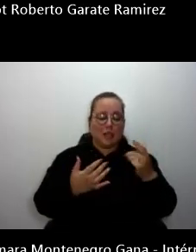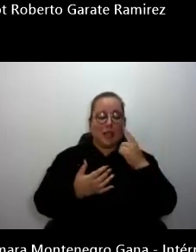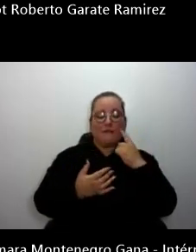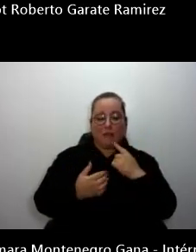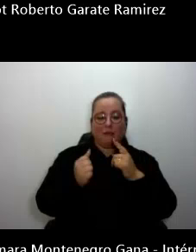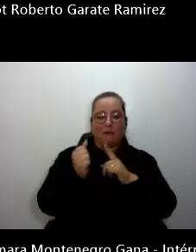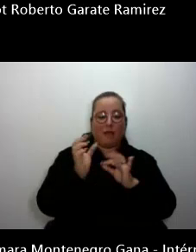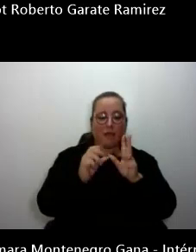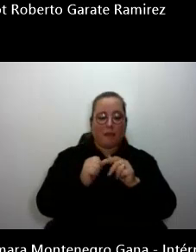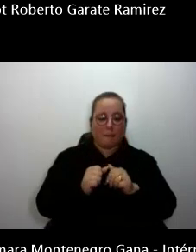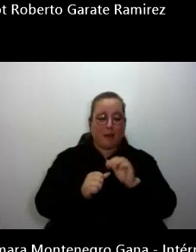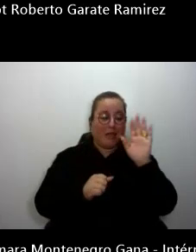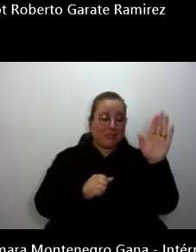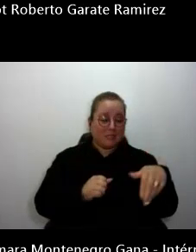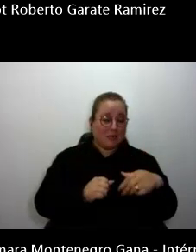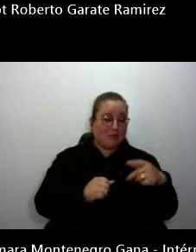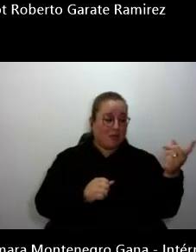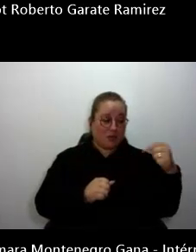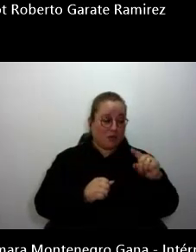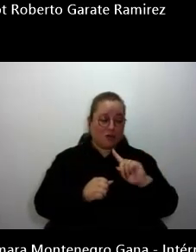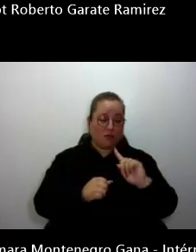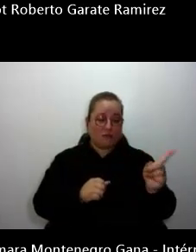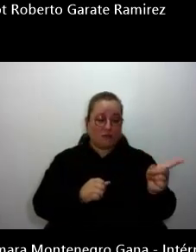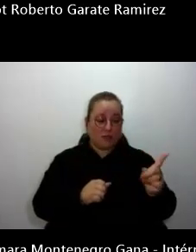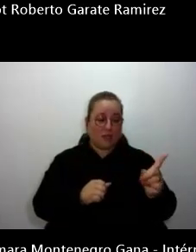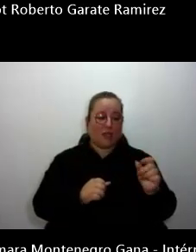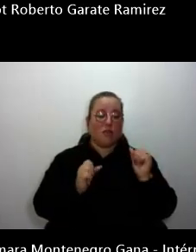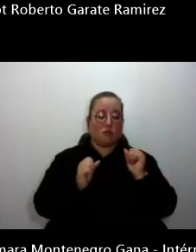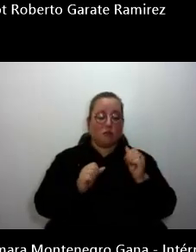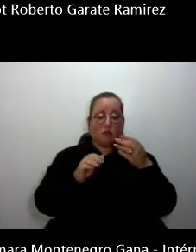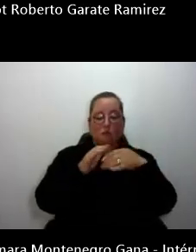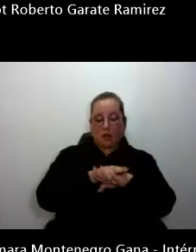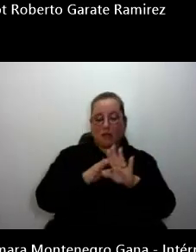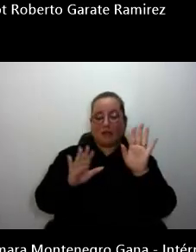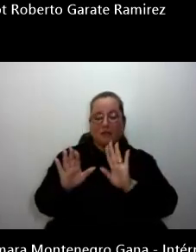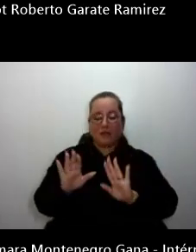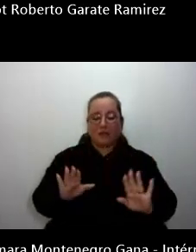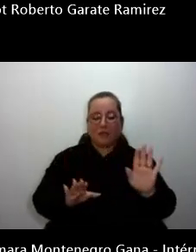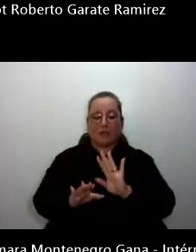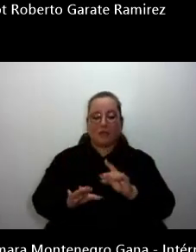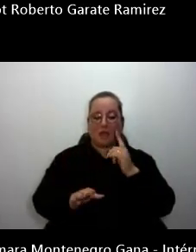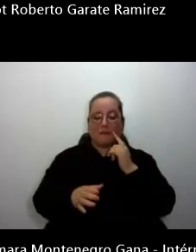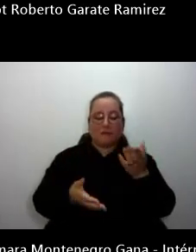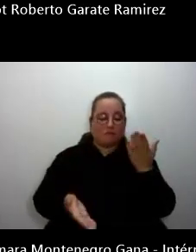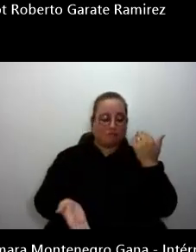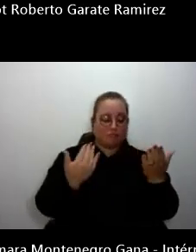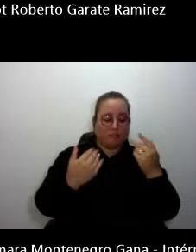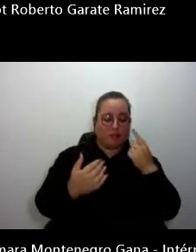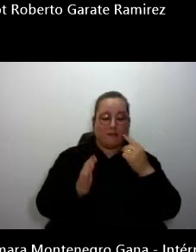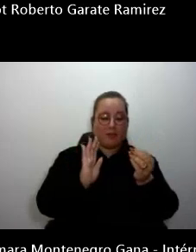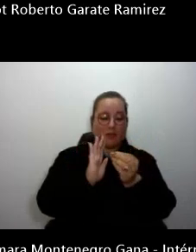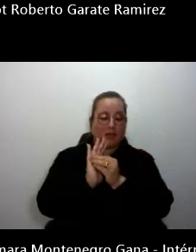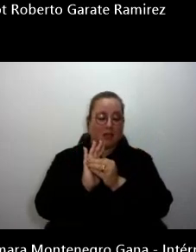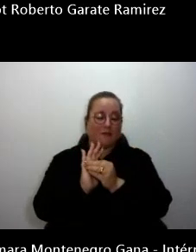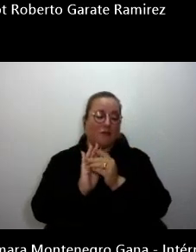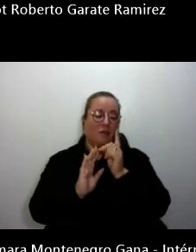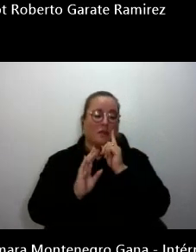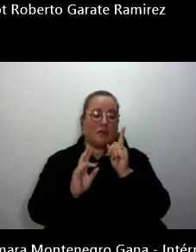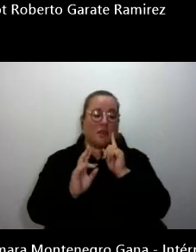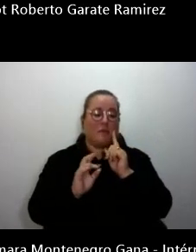la familia no asiste, eso pueda quedar resguardado, ¿cierto?, pueda quedar registrado en el libro, ¿cierto?,